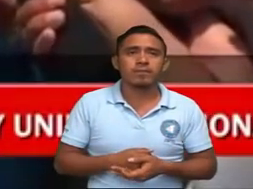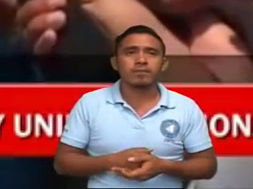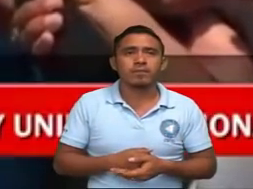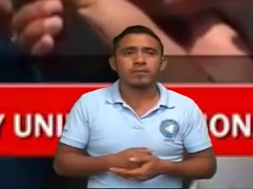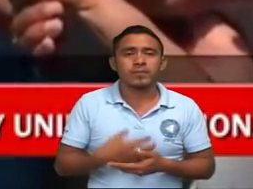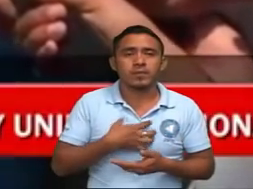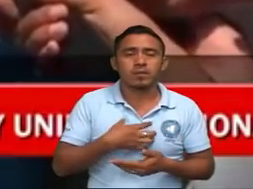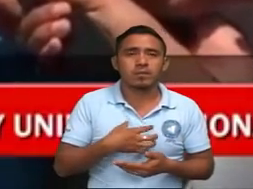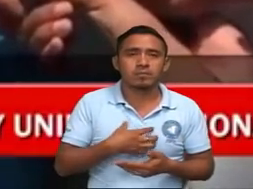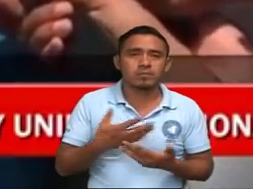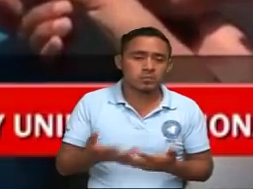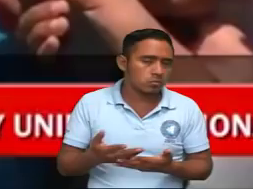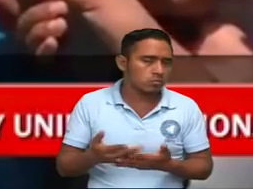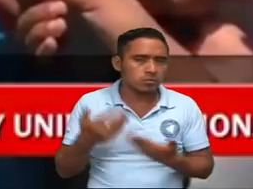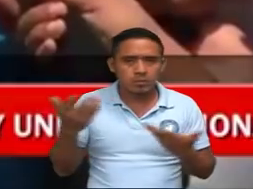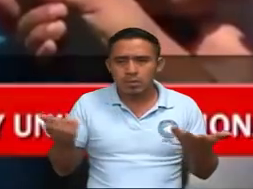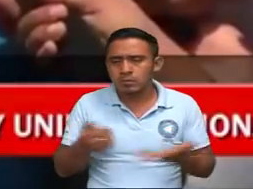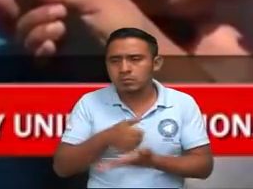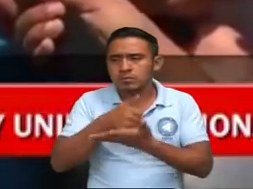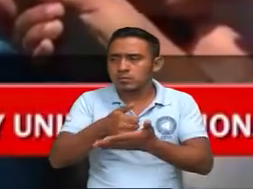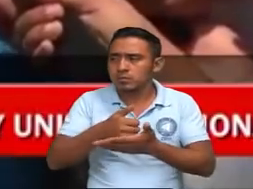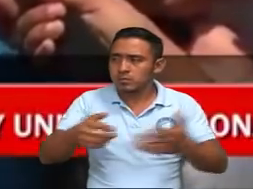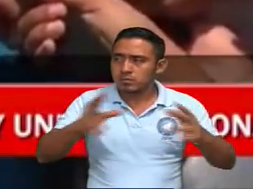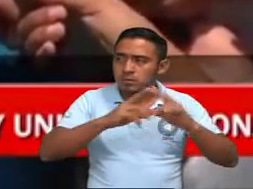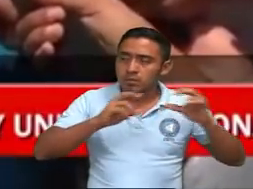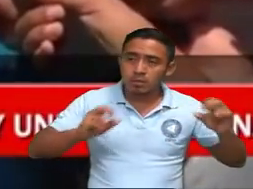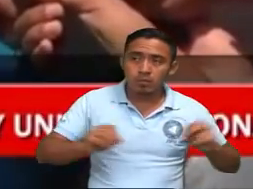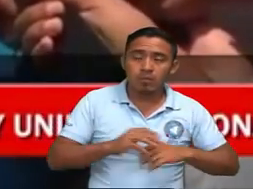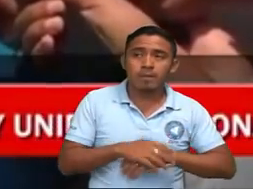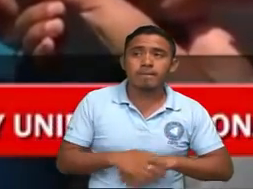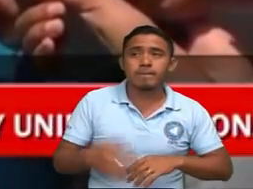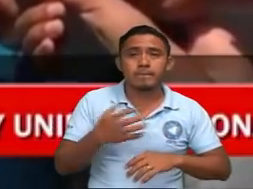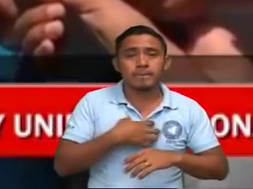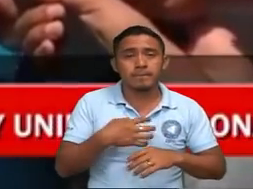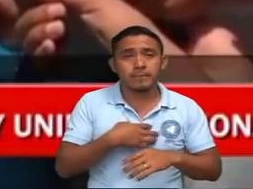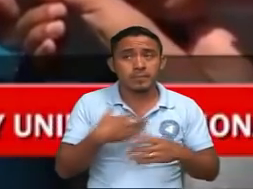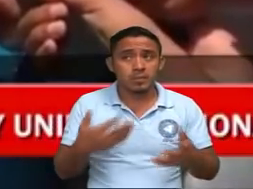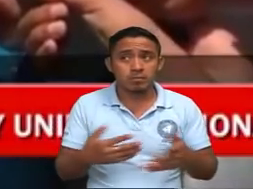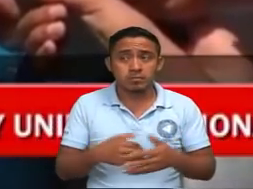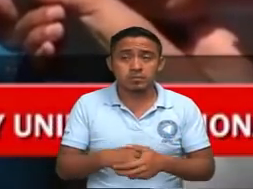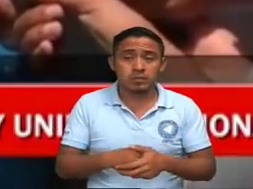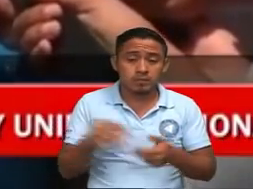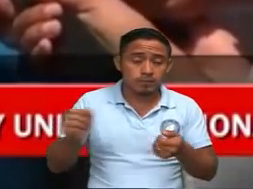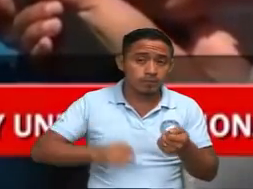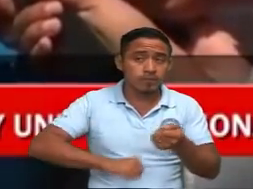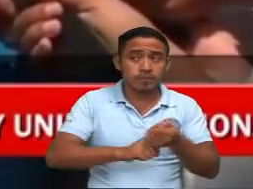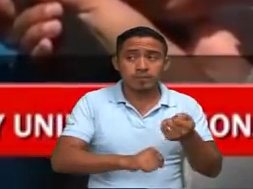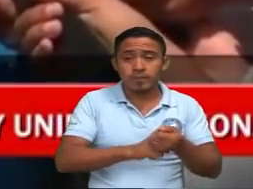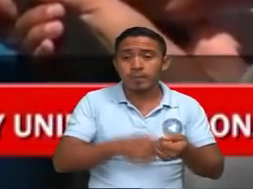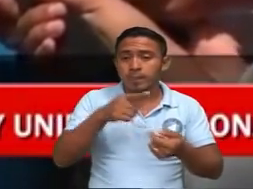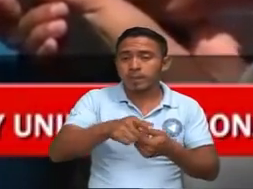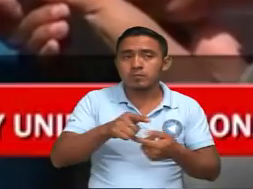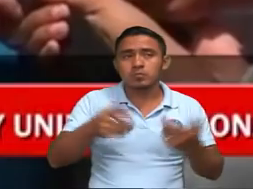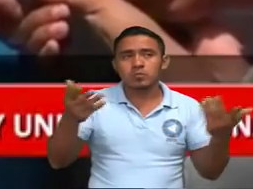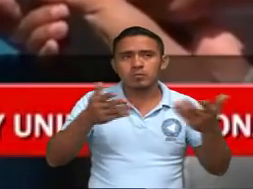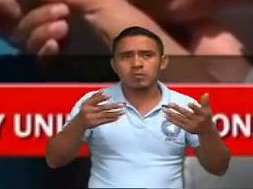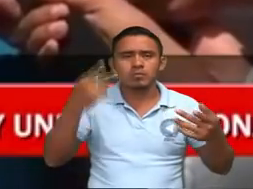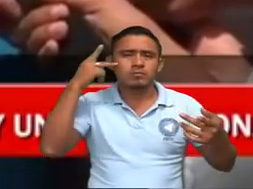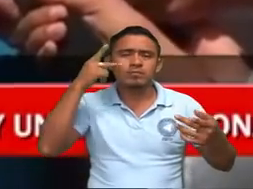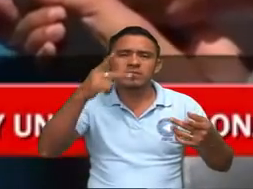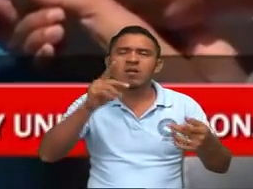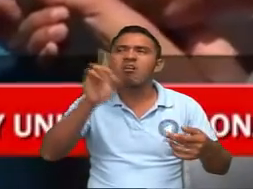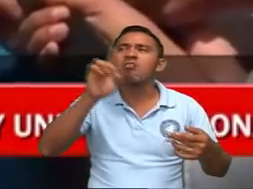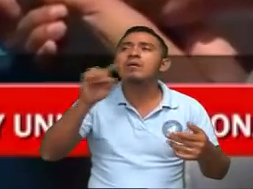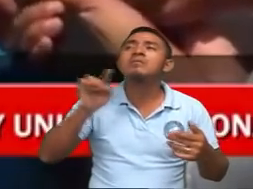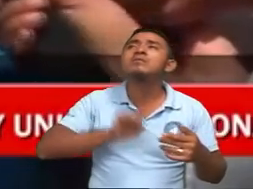salir acuerdos de beneficio para el país. Ellos continúan apostando y apuntándose